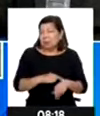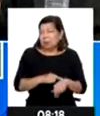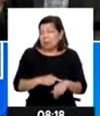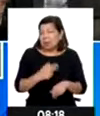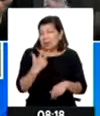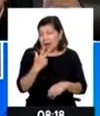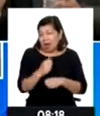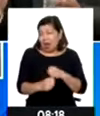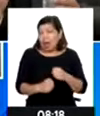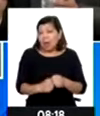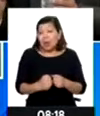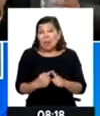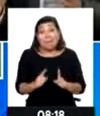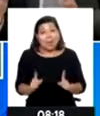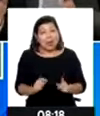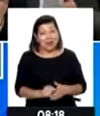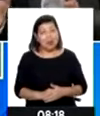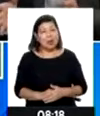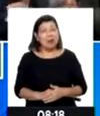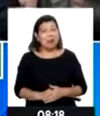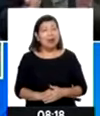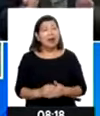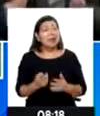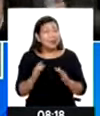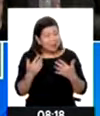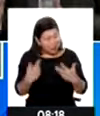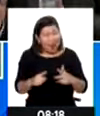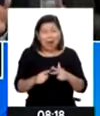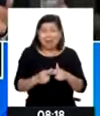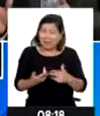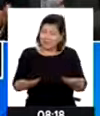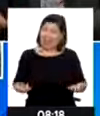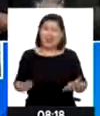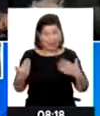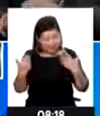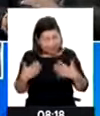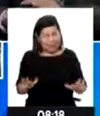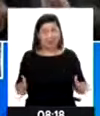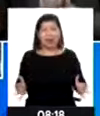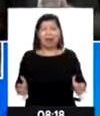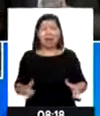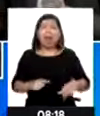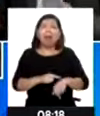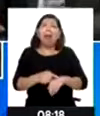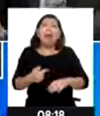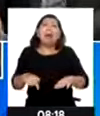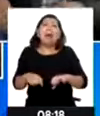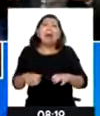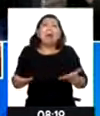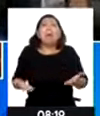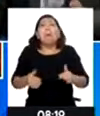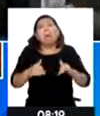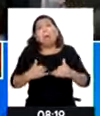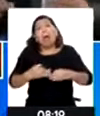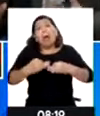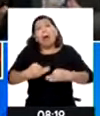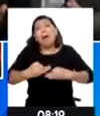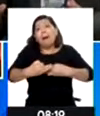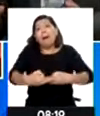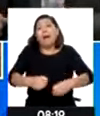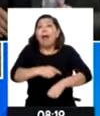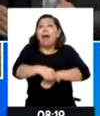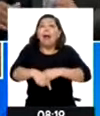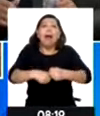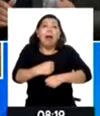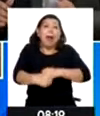unos 3 años. Pero Jorge, alguien tiene que iniciar estos pasos, porque si nada se hace, pasarán los años y